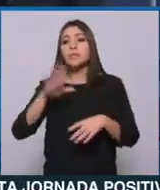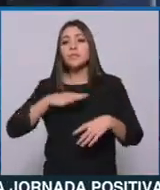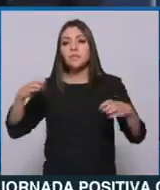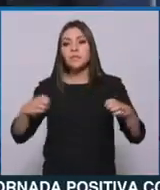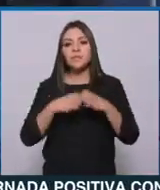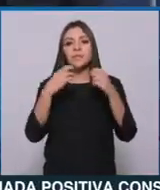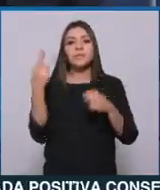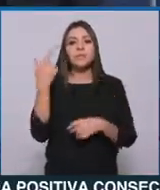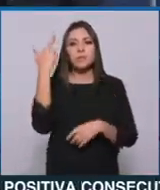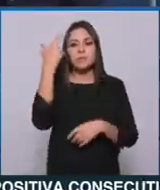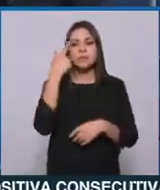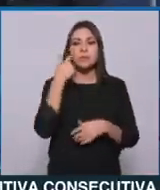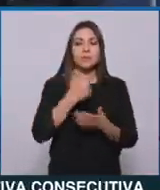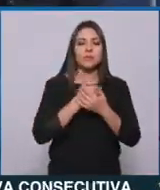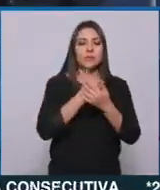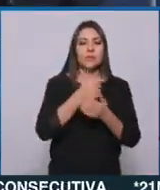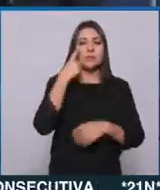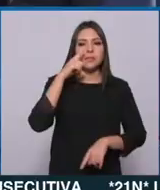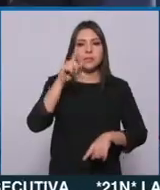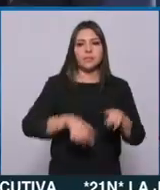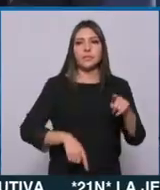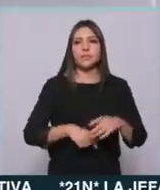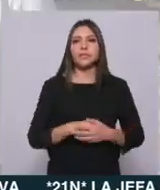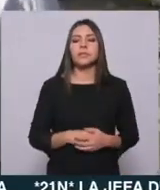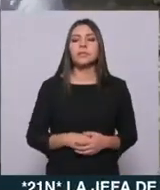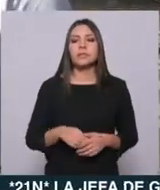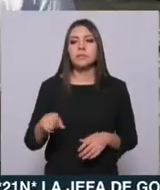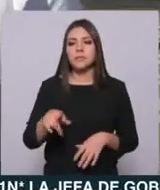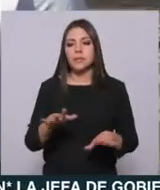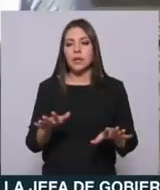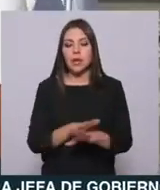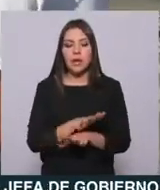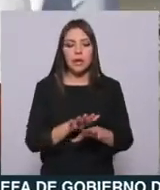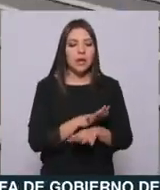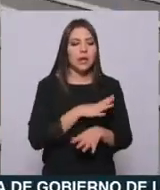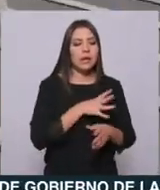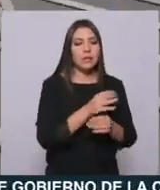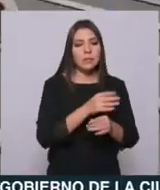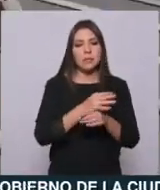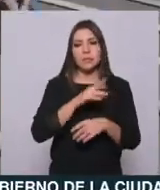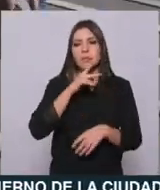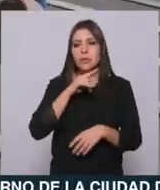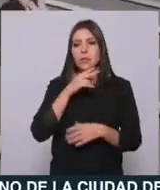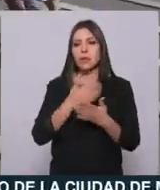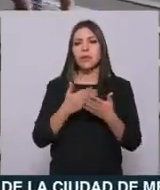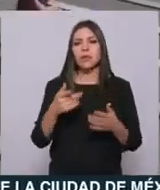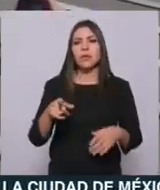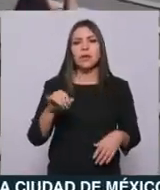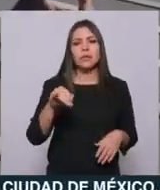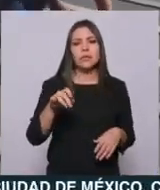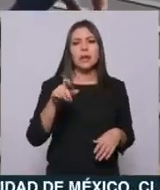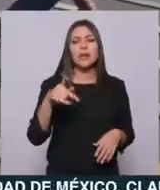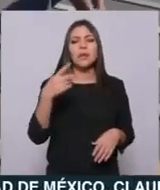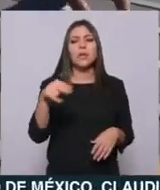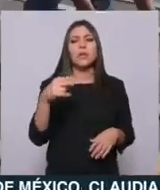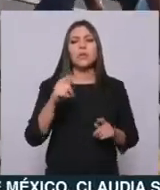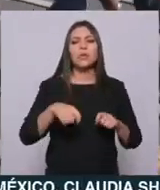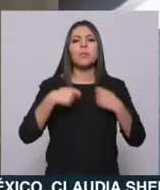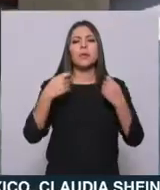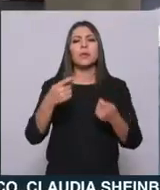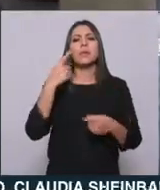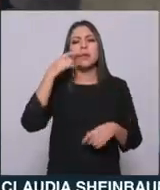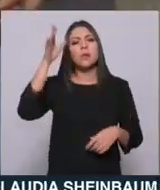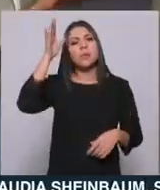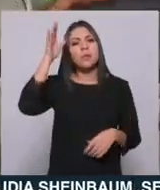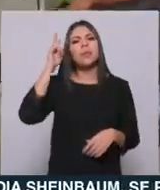Y vaya, Hay cambios, hay modificaciones, hay mejoras. Ismael Figueroa, este nombre, ¿qué le significa, qué le representa a los bomberos